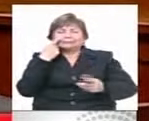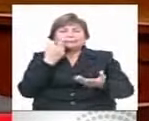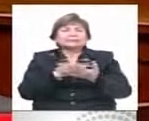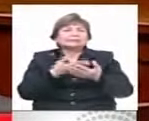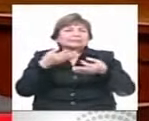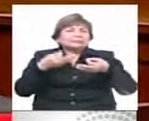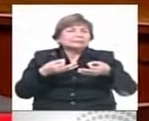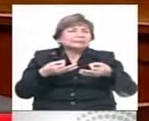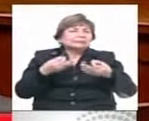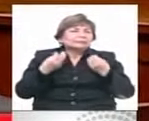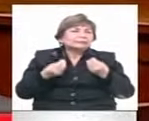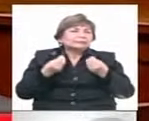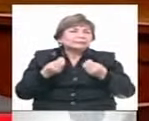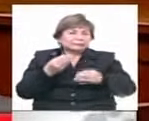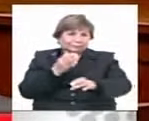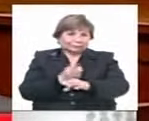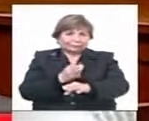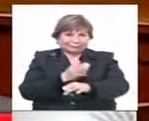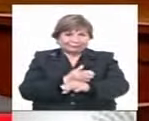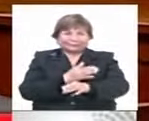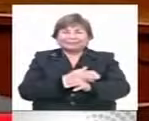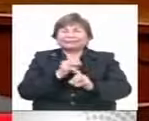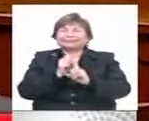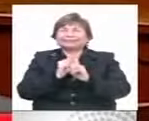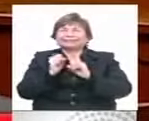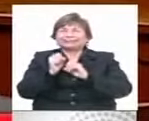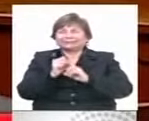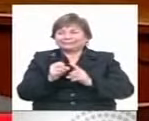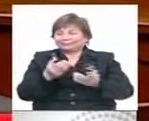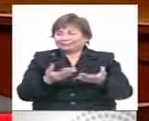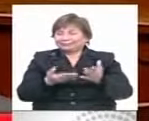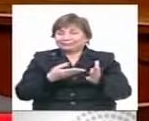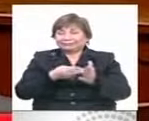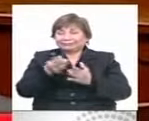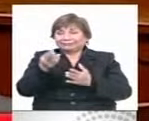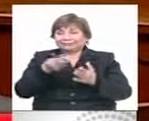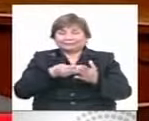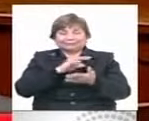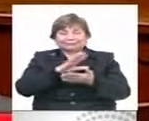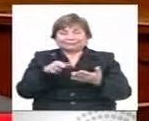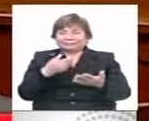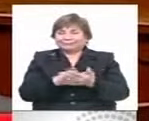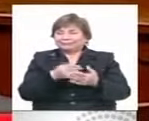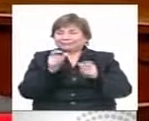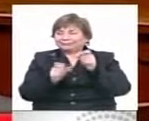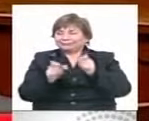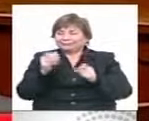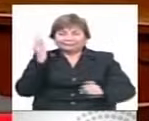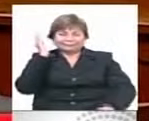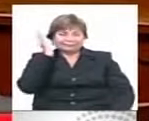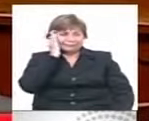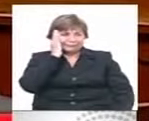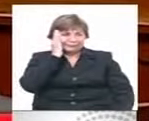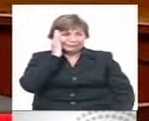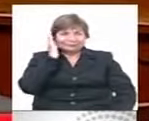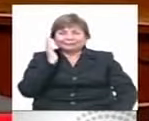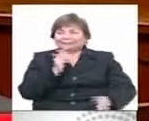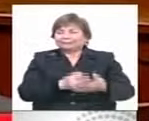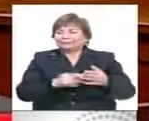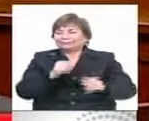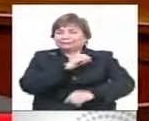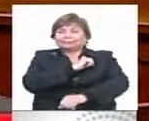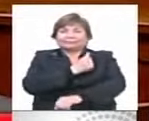actual del desarrollo y la inclusión social, de tal manera que todo ciudadano sepa qué hacen sus